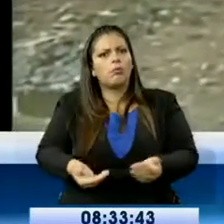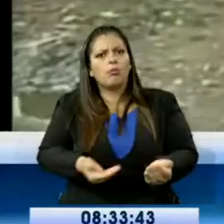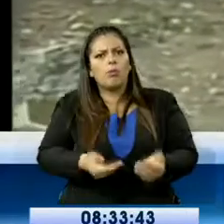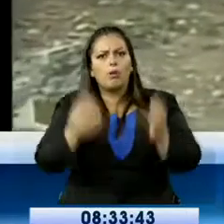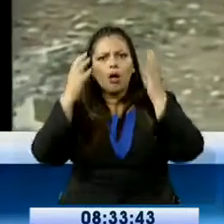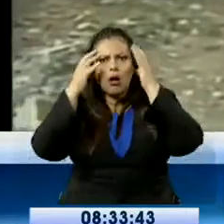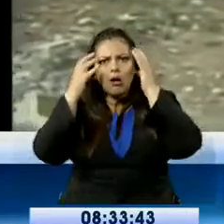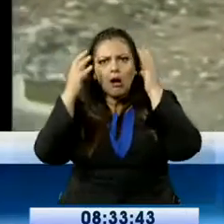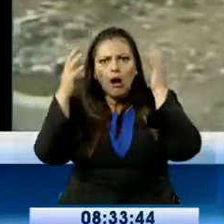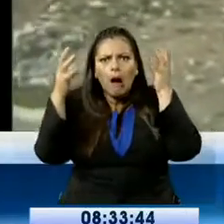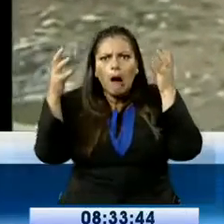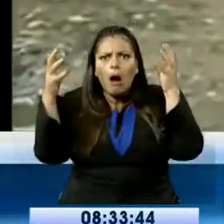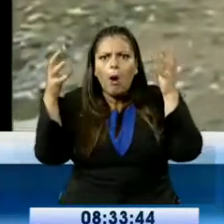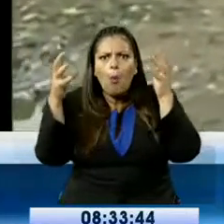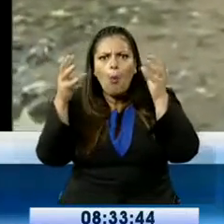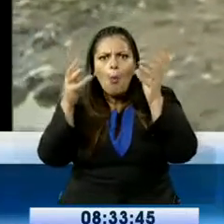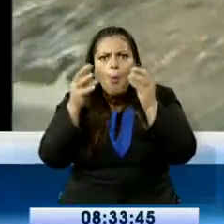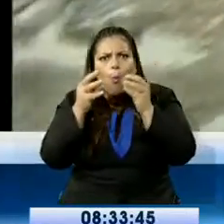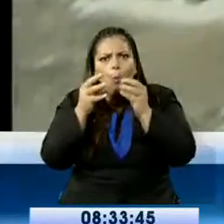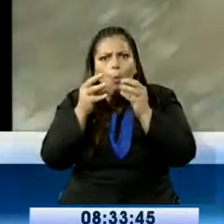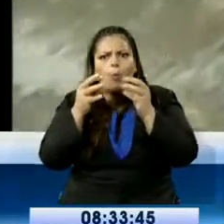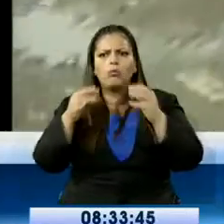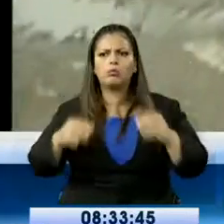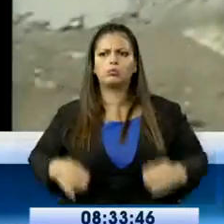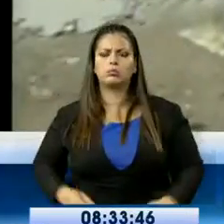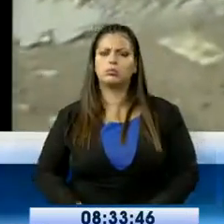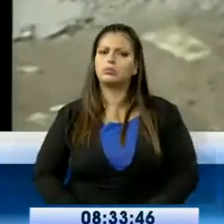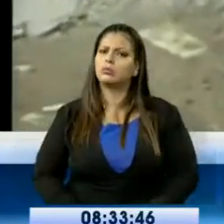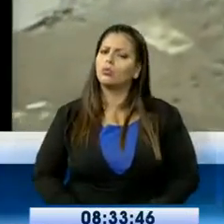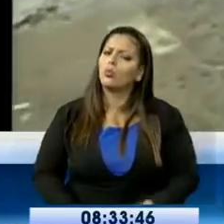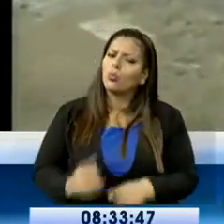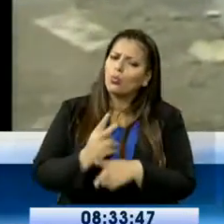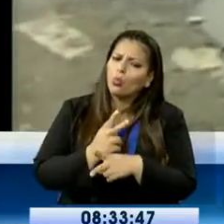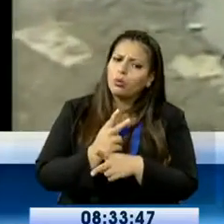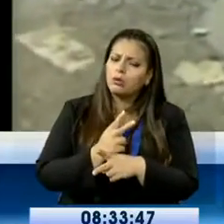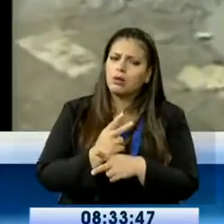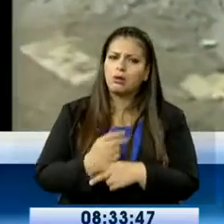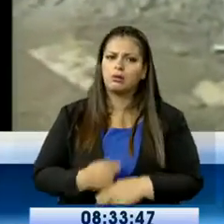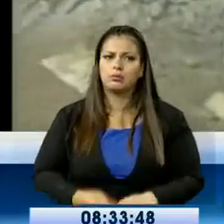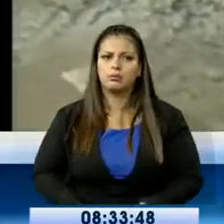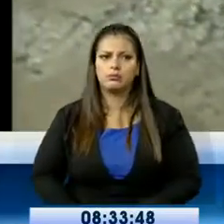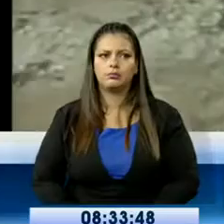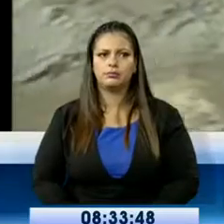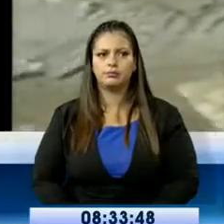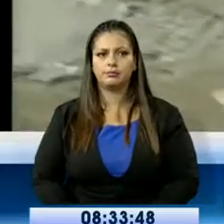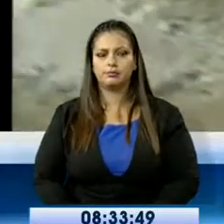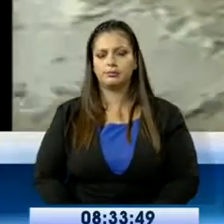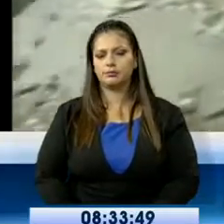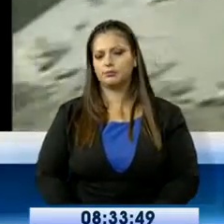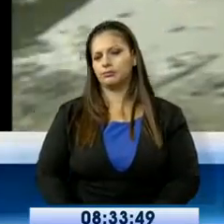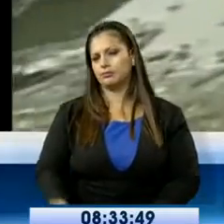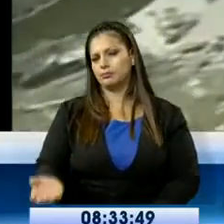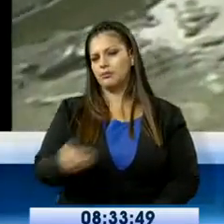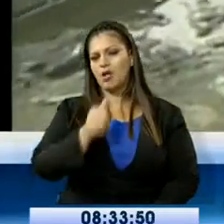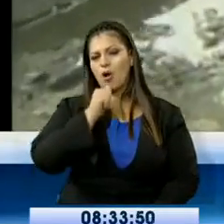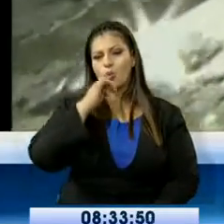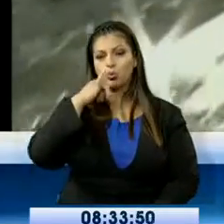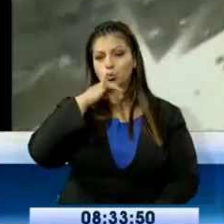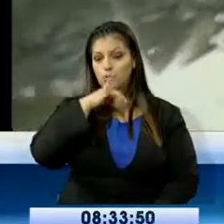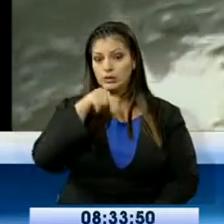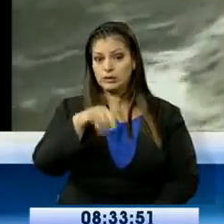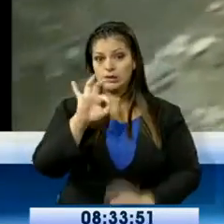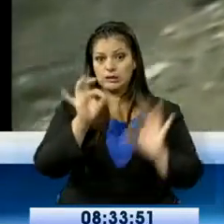los patios exteriores como estos como los interiores bueno esto es agua sucia y el aedes aegypty no se no se multiplica sino